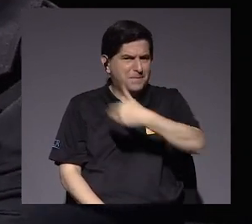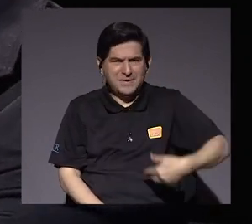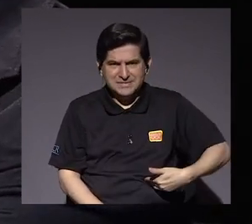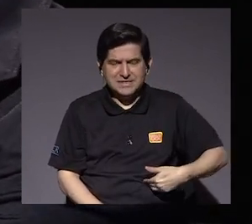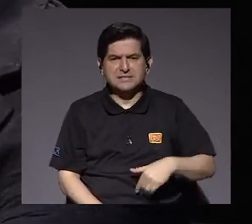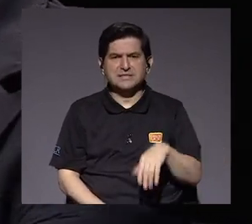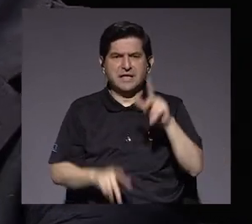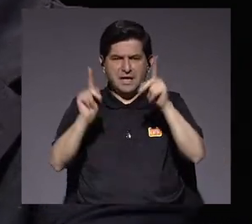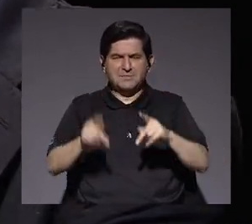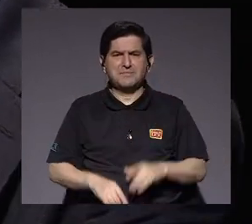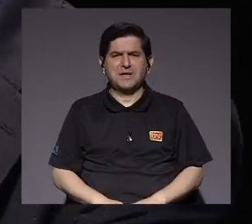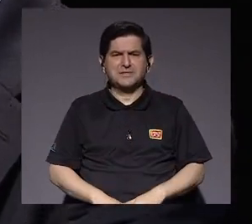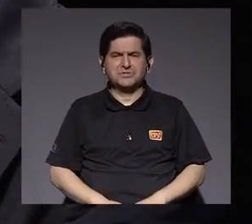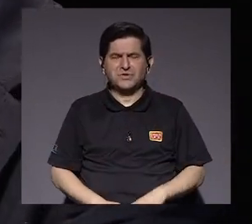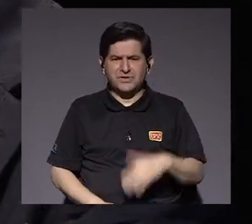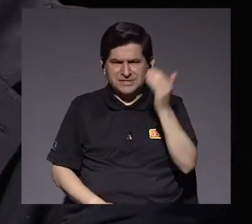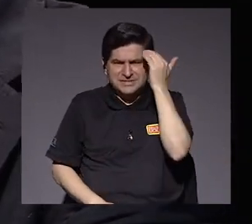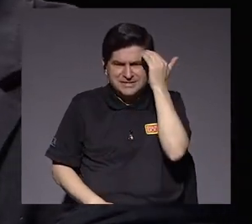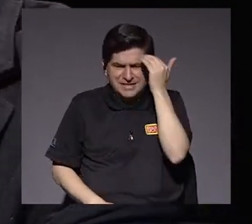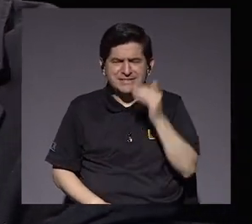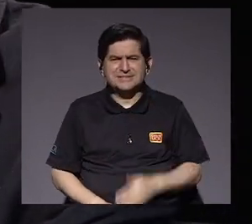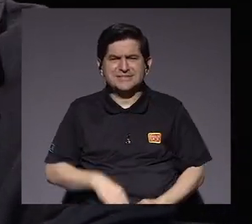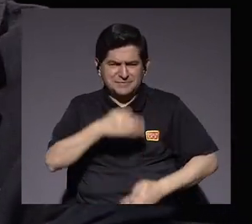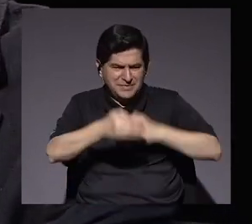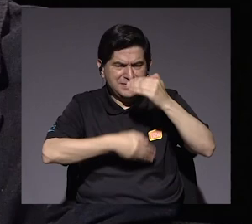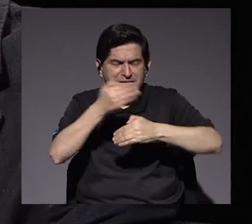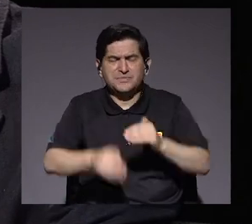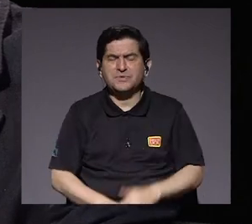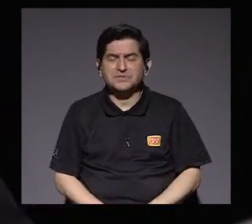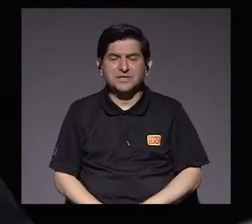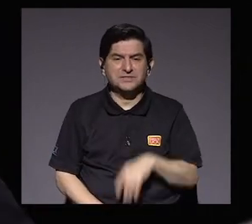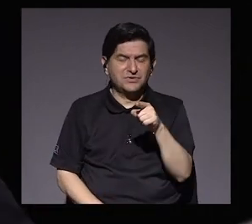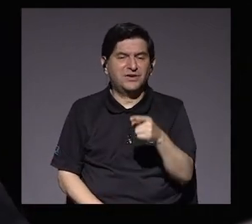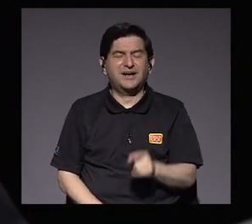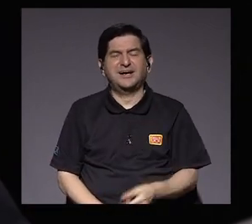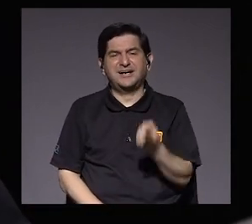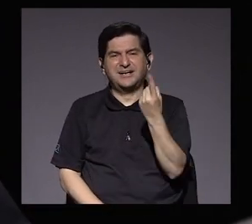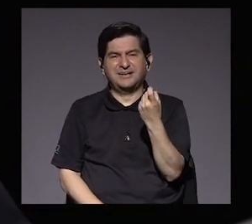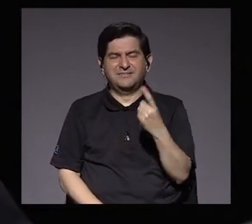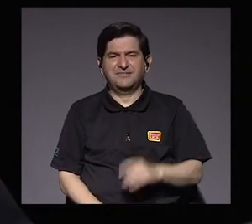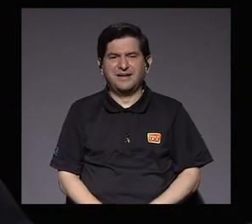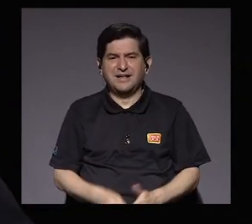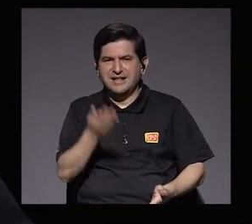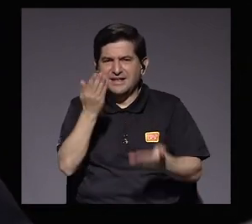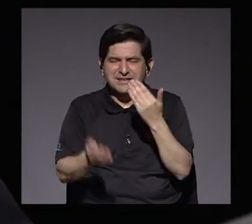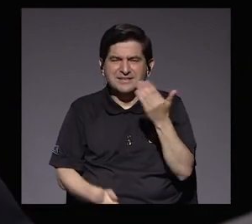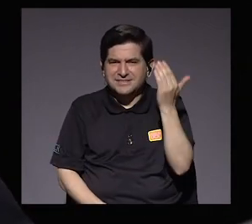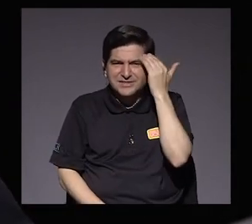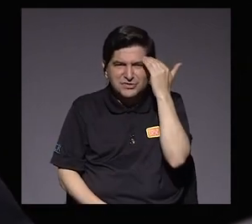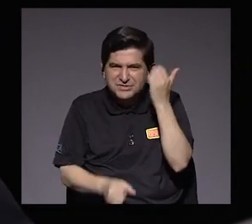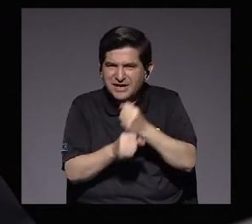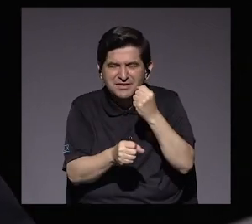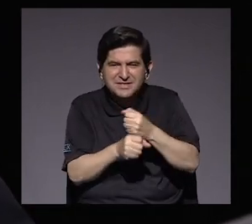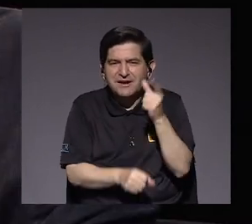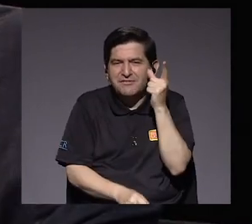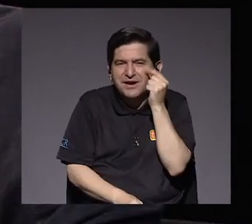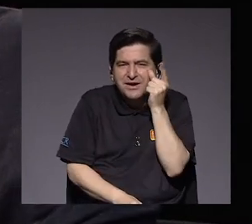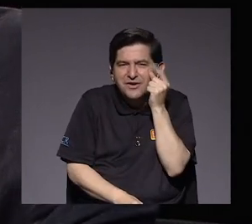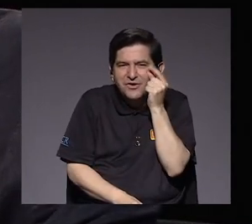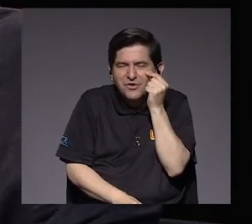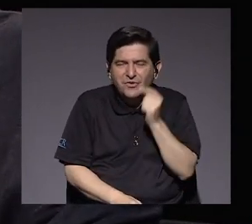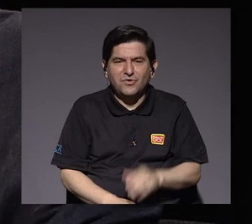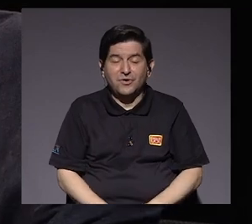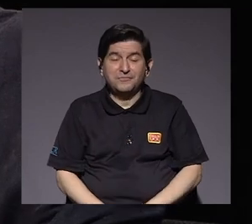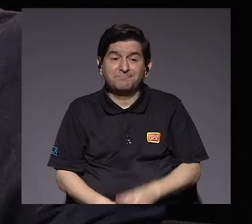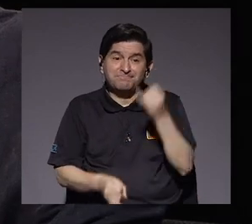en presidentes, sino en estadistas, nos está haciendo muchísima falta. Tal vez no nos querían ni espiar, tal vez no saben hacer las cosas.